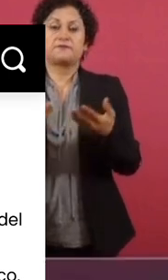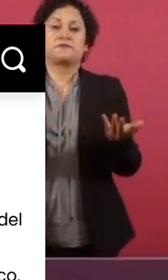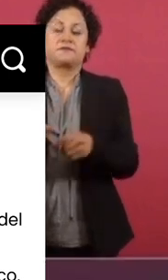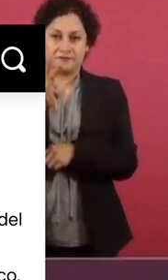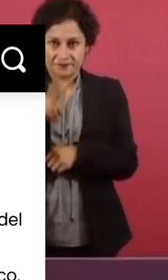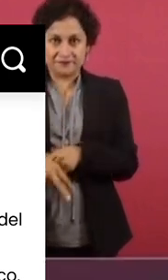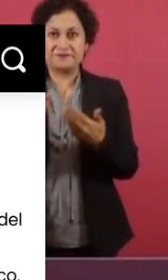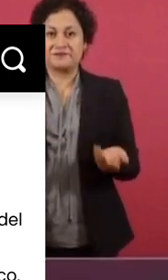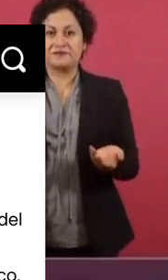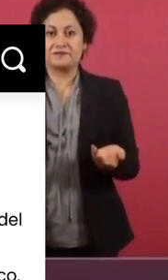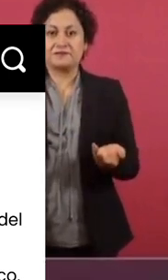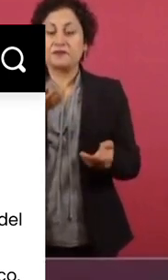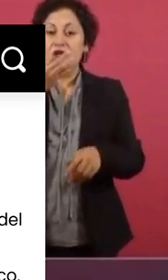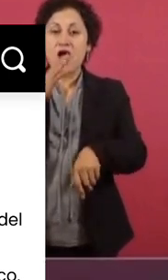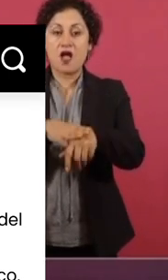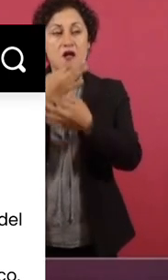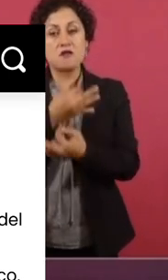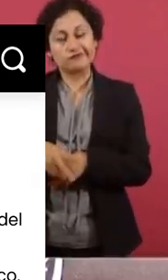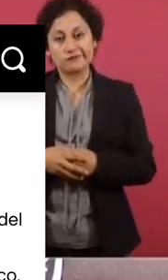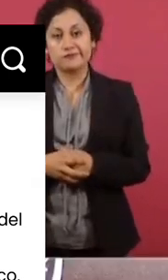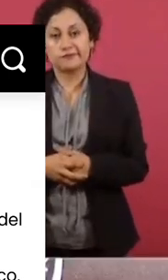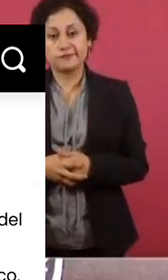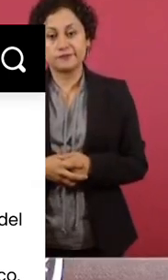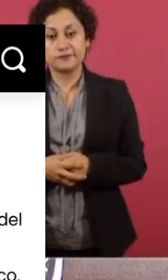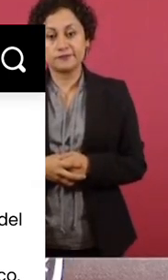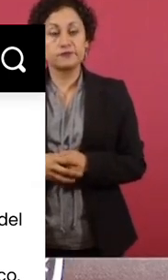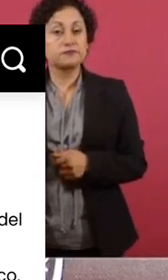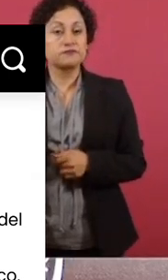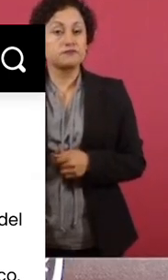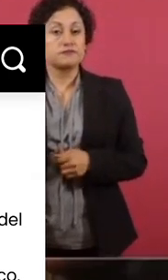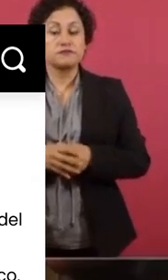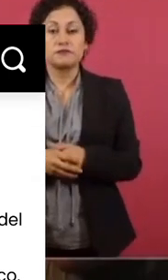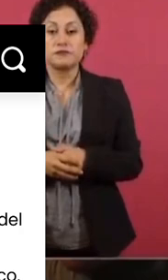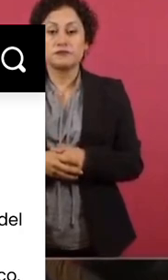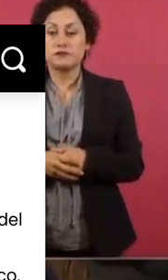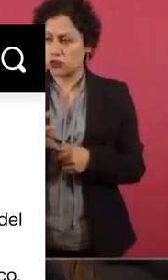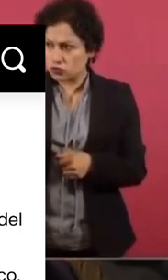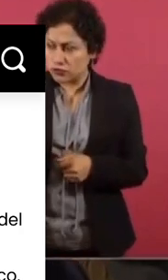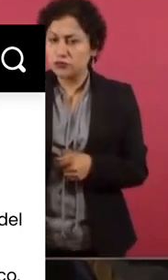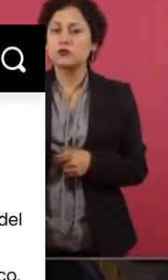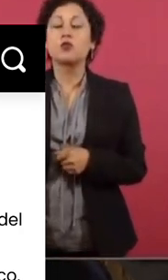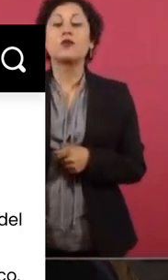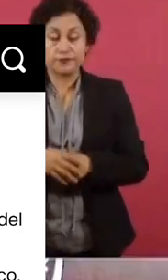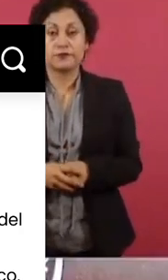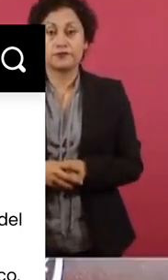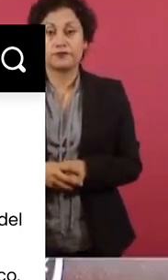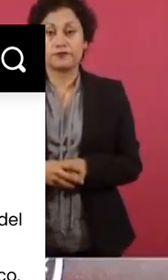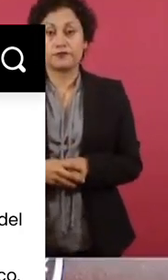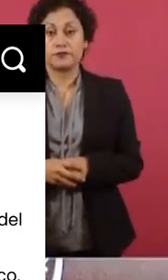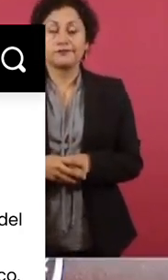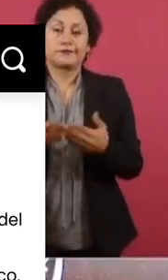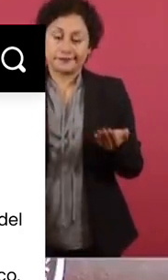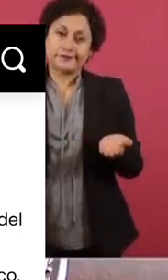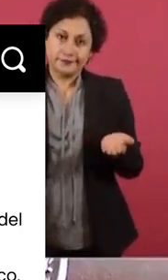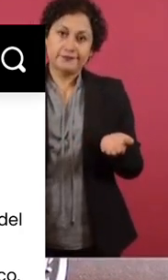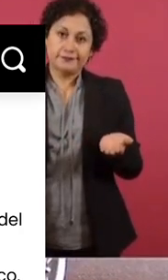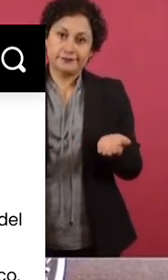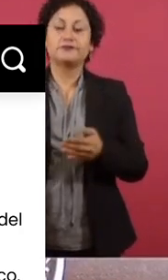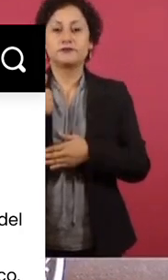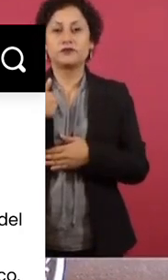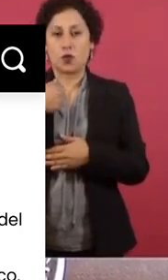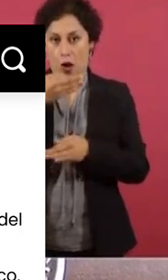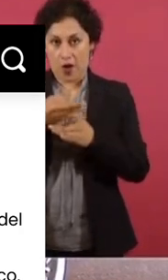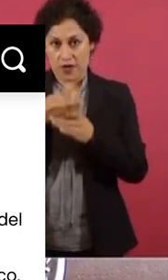anuncios, pero tardan mucho. ¿200? 46 millones de dólares. Entonces, haciendo un